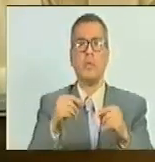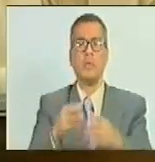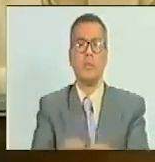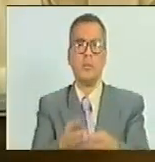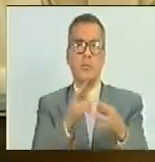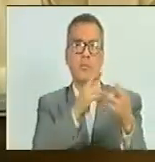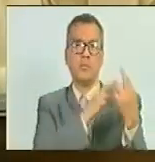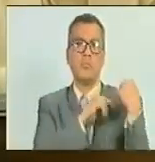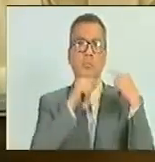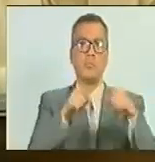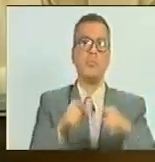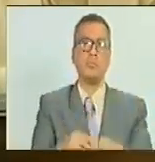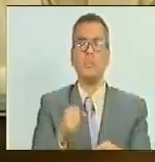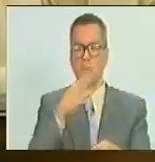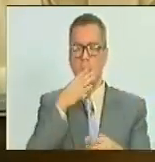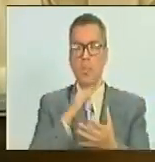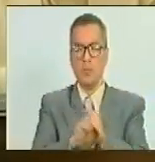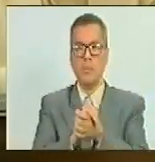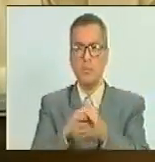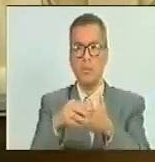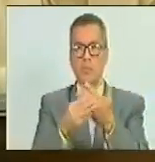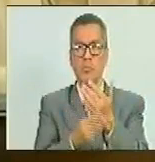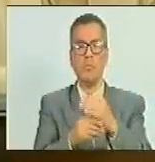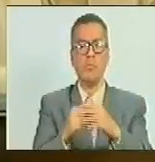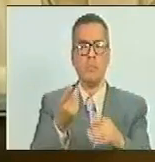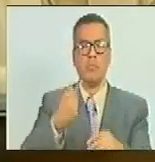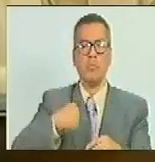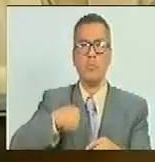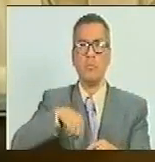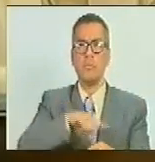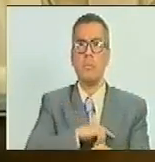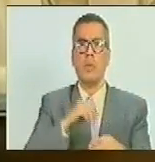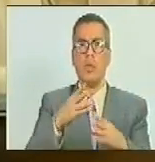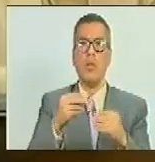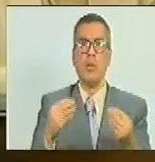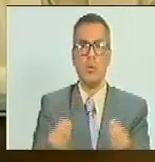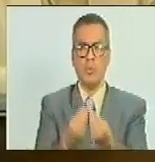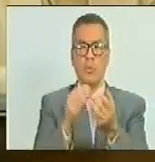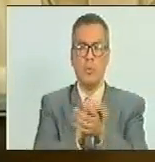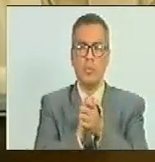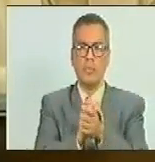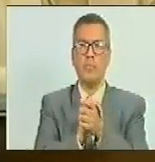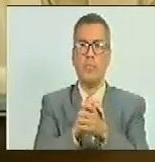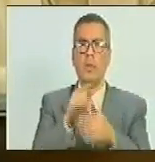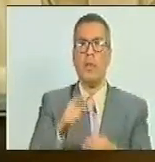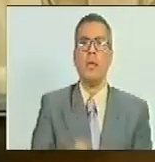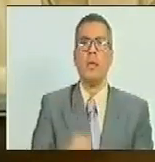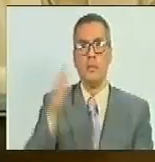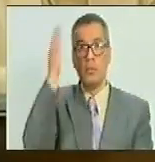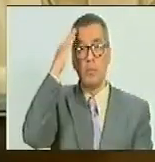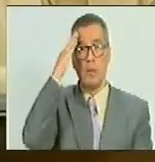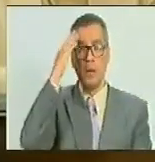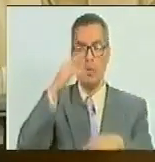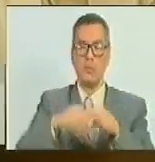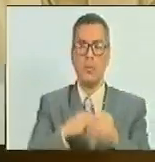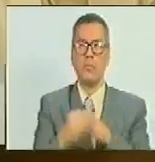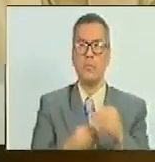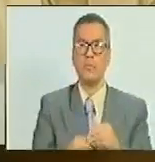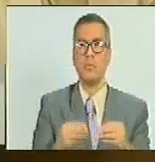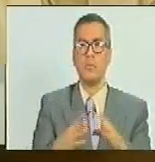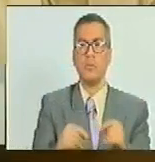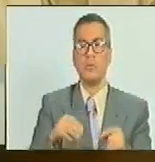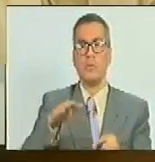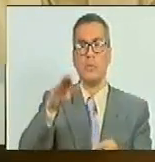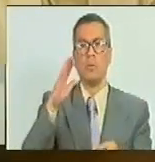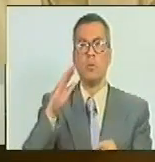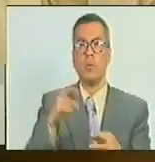responsabilidad está en buenas manos. Estamos en un compañero que sabe asumir su